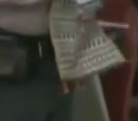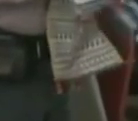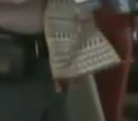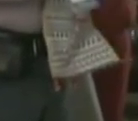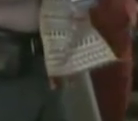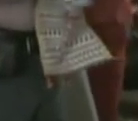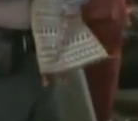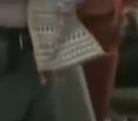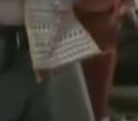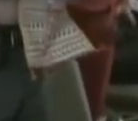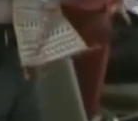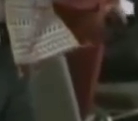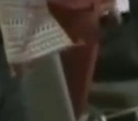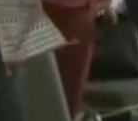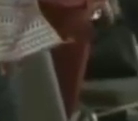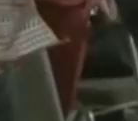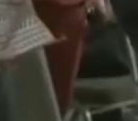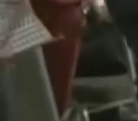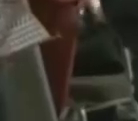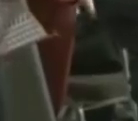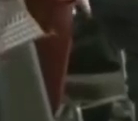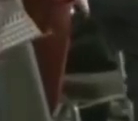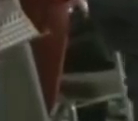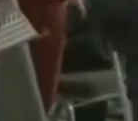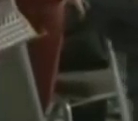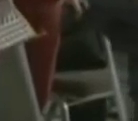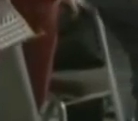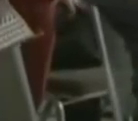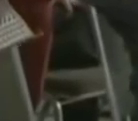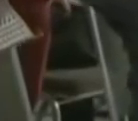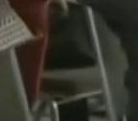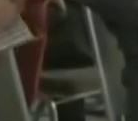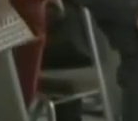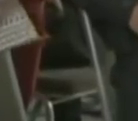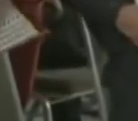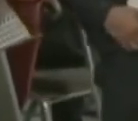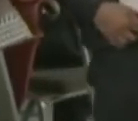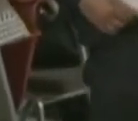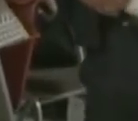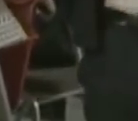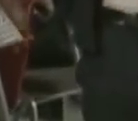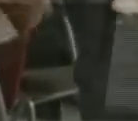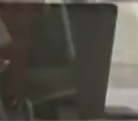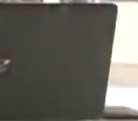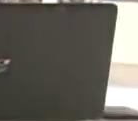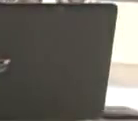Muchas gracias. ¡Hasta la victoria siempre! Gracias, gracias.